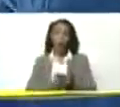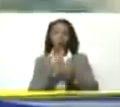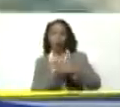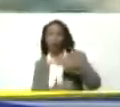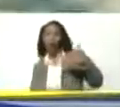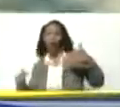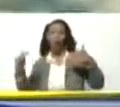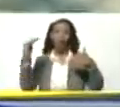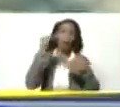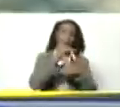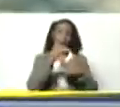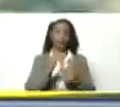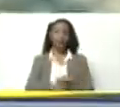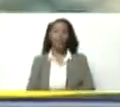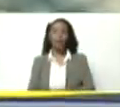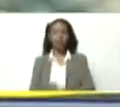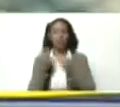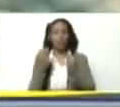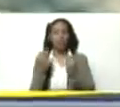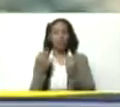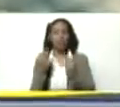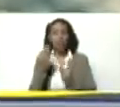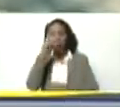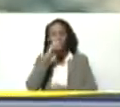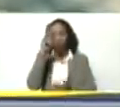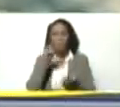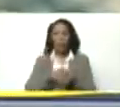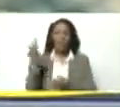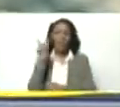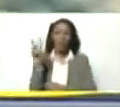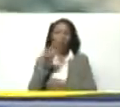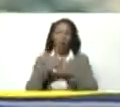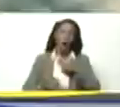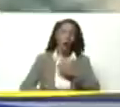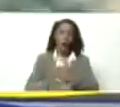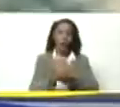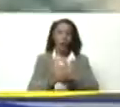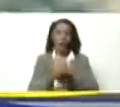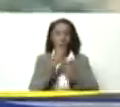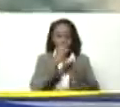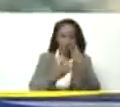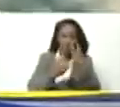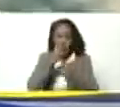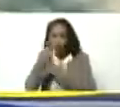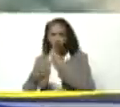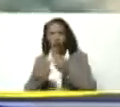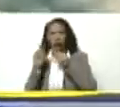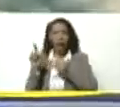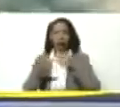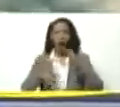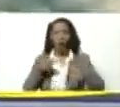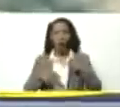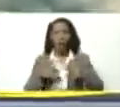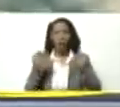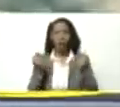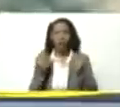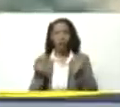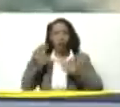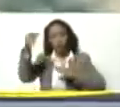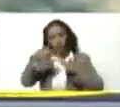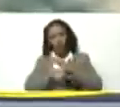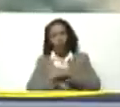superior para que el año 2022 en adelante el turismo sea una actividad